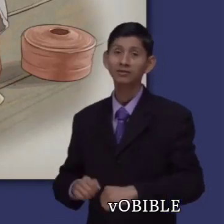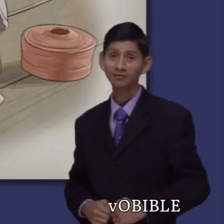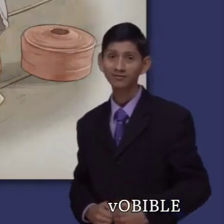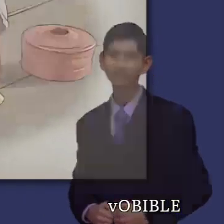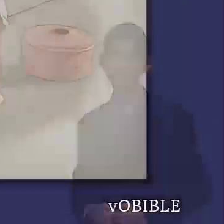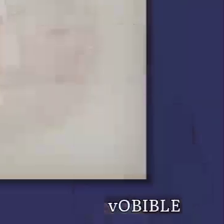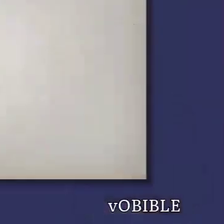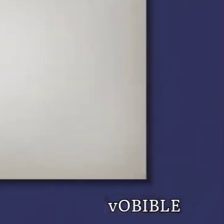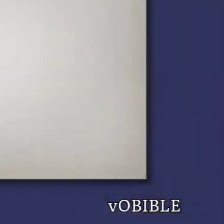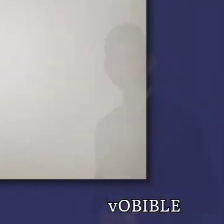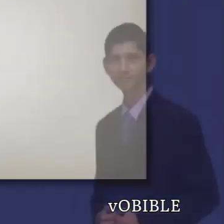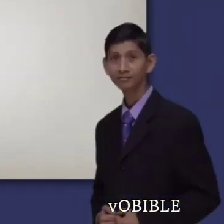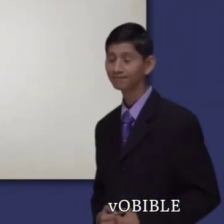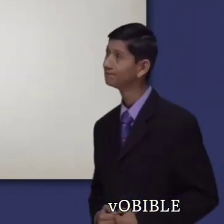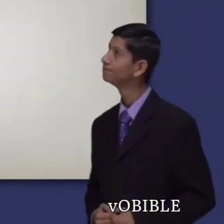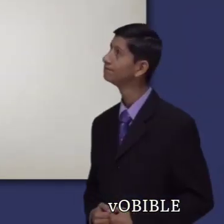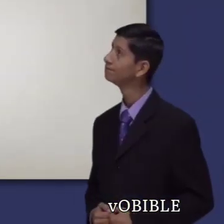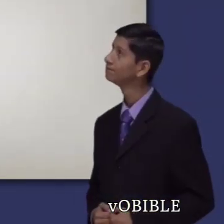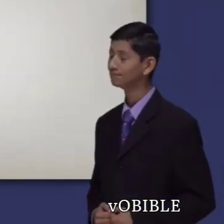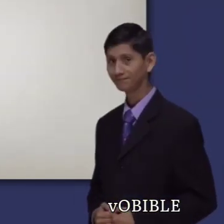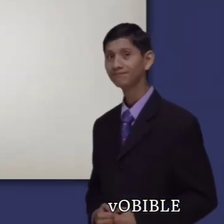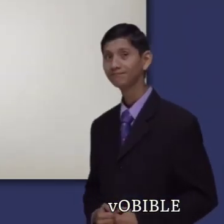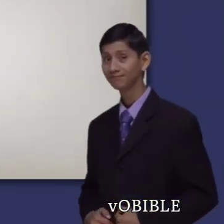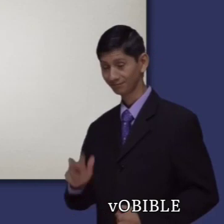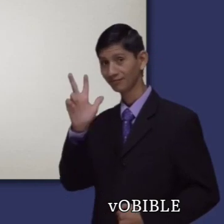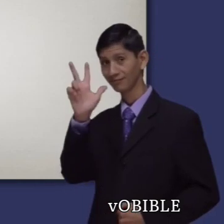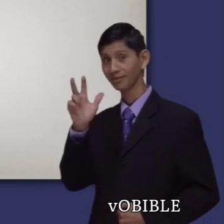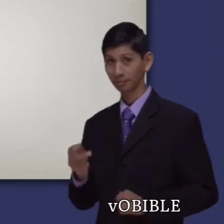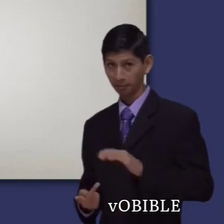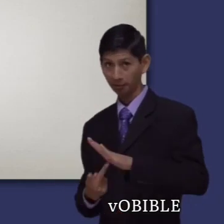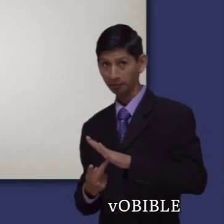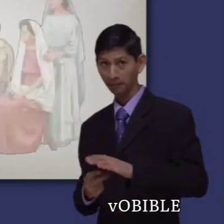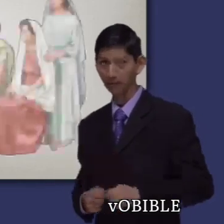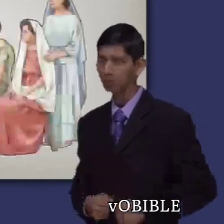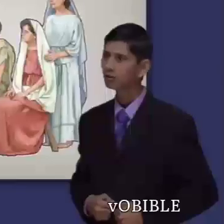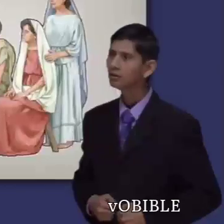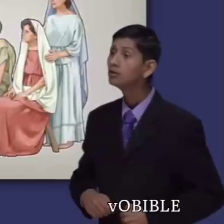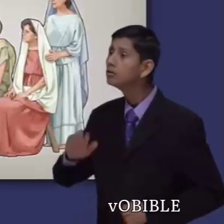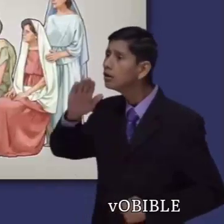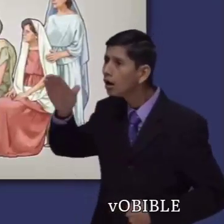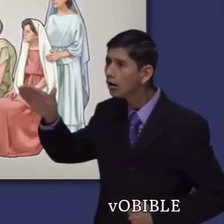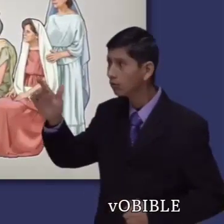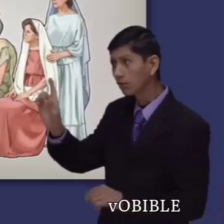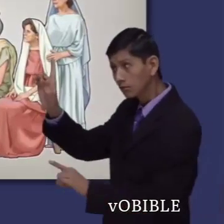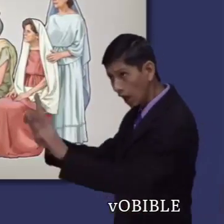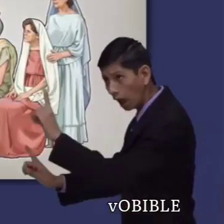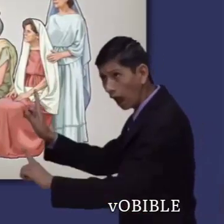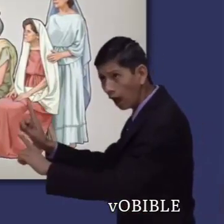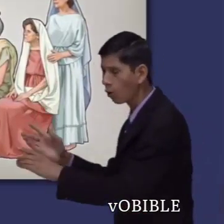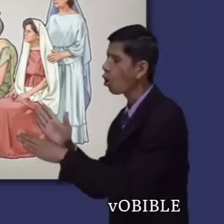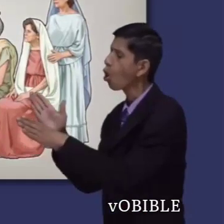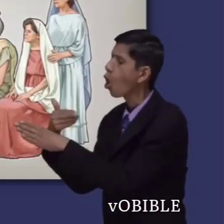es como escribo». En el capítulo 3, Pablo aconseja que mantengan señalados a algunos miembros de